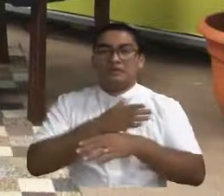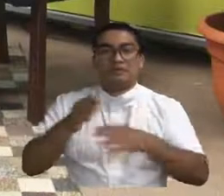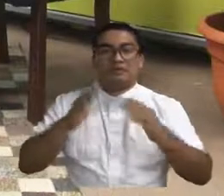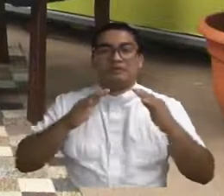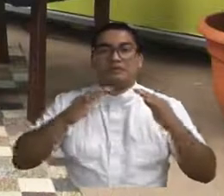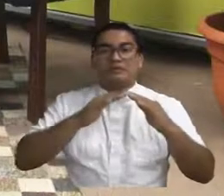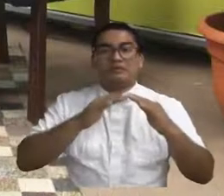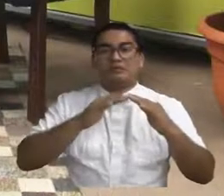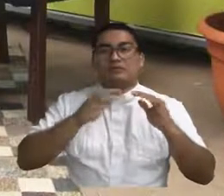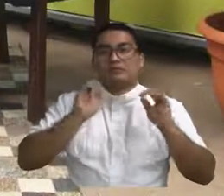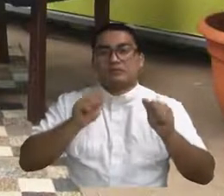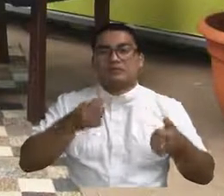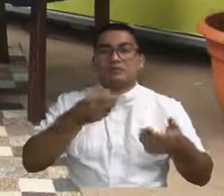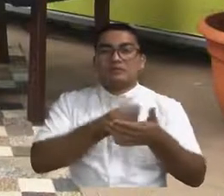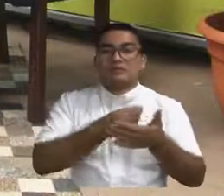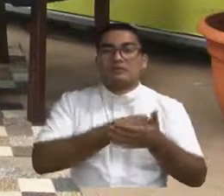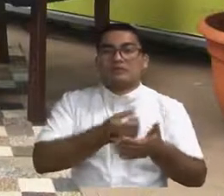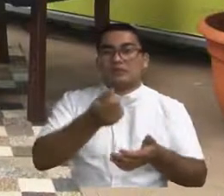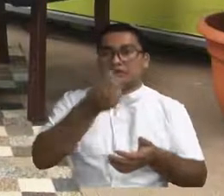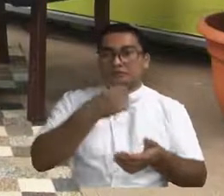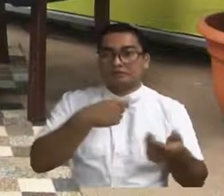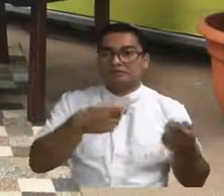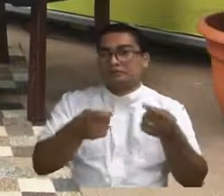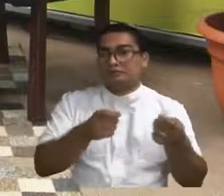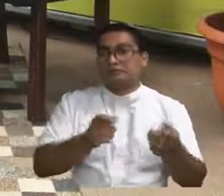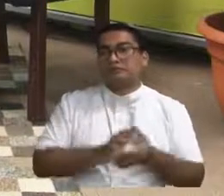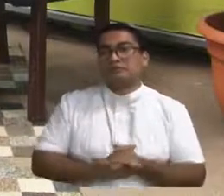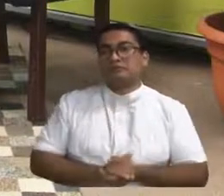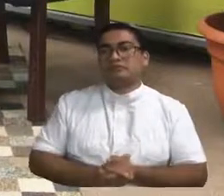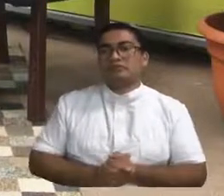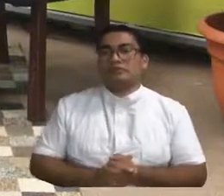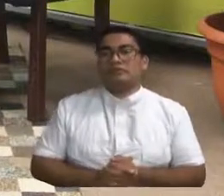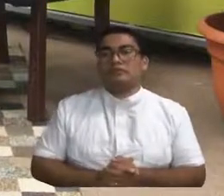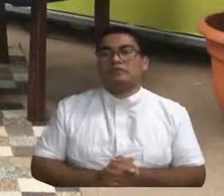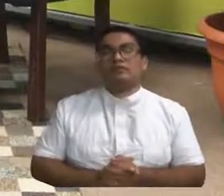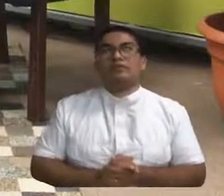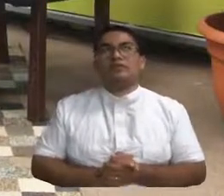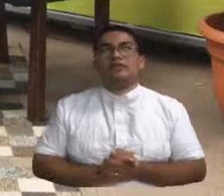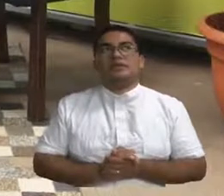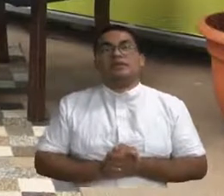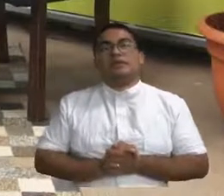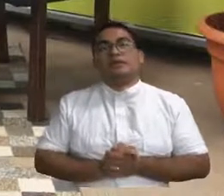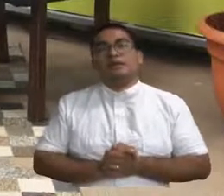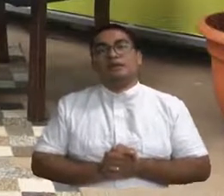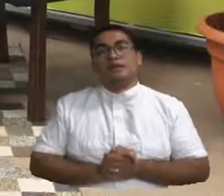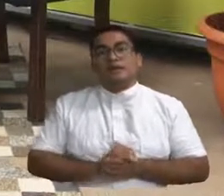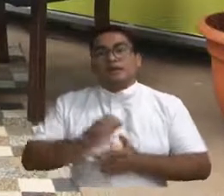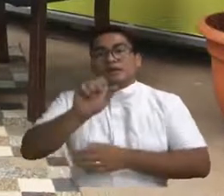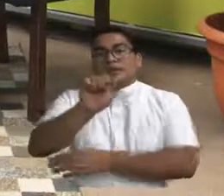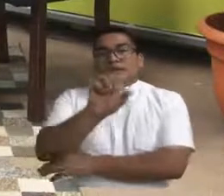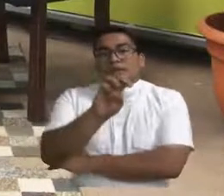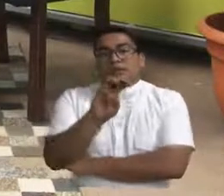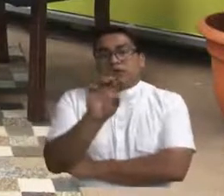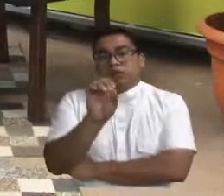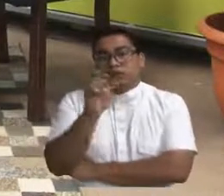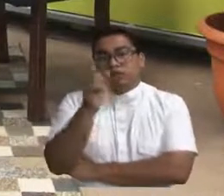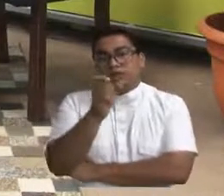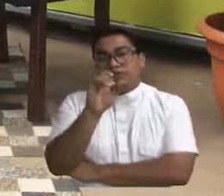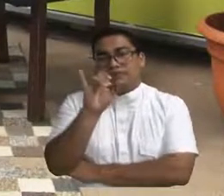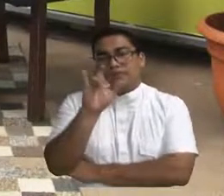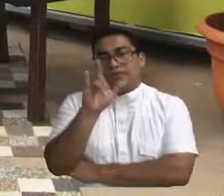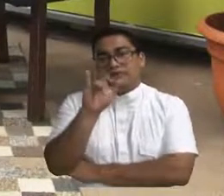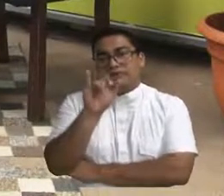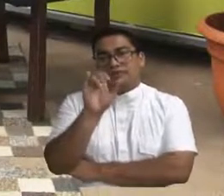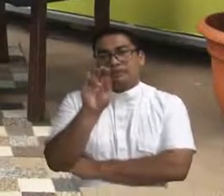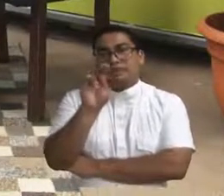ellas acudan a la farmacia y que se los venden. Como bien vemos la resistencia que ha hecho la amoxicilina. El cambio de coloración únicamente es